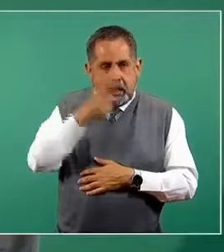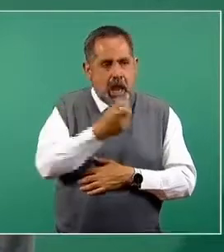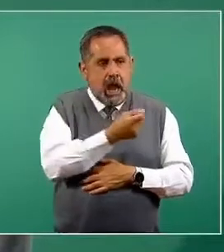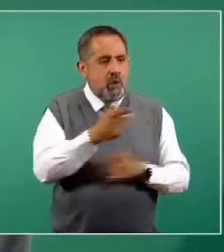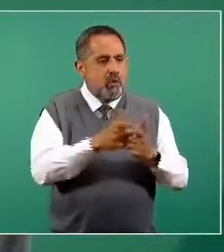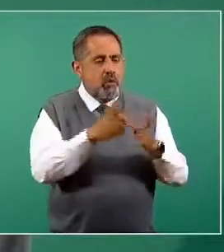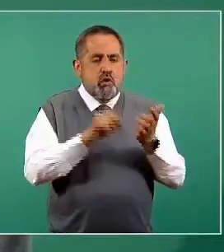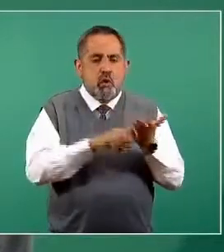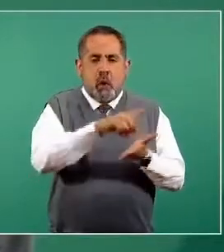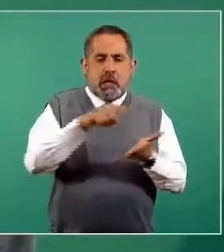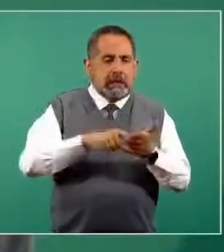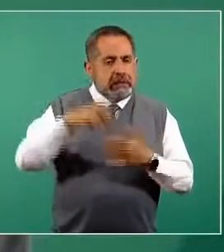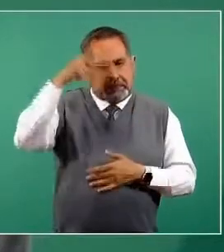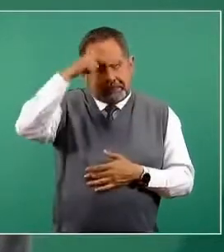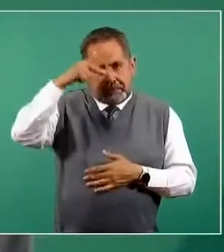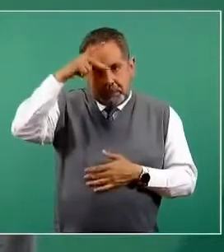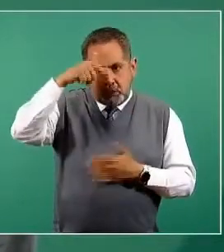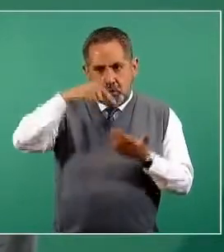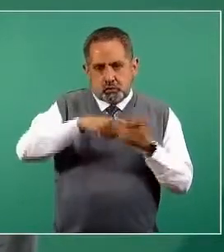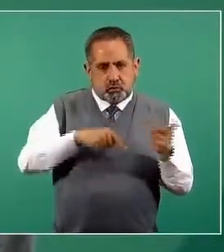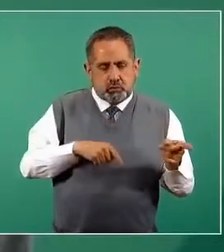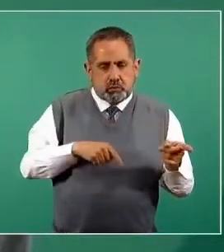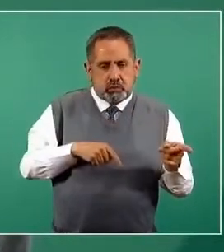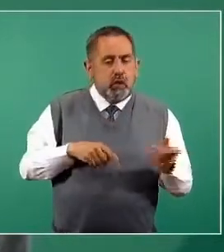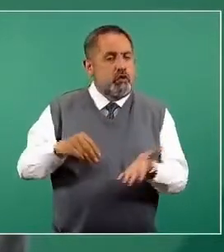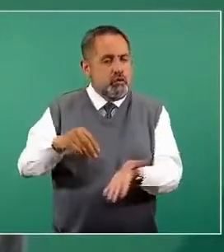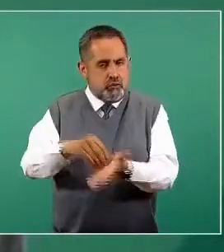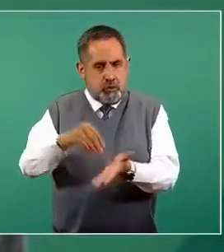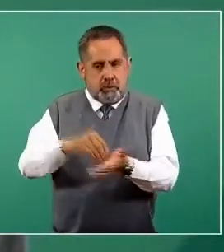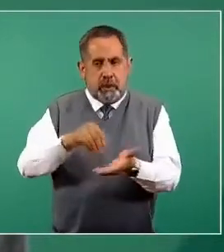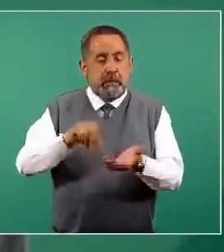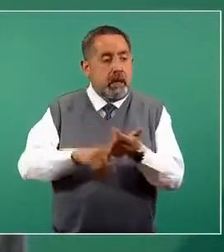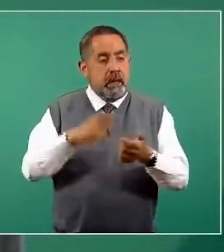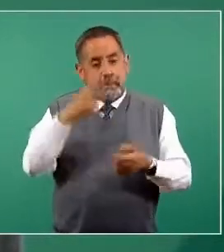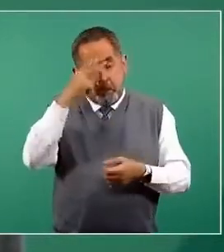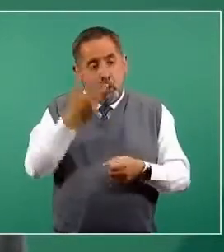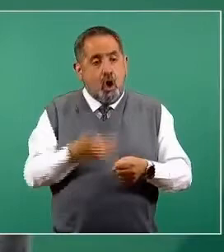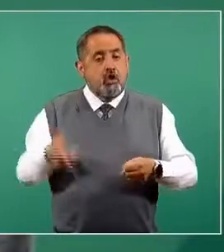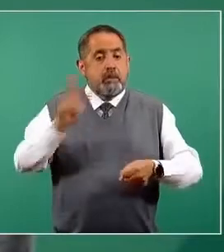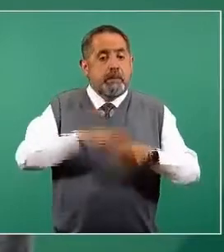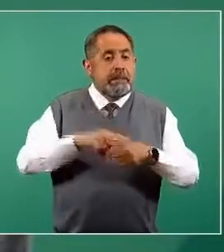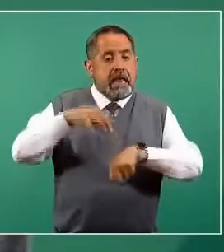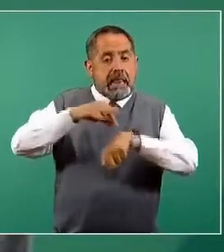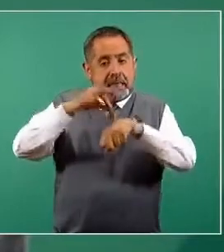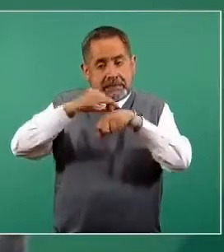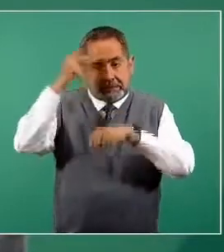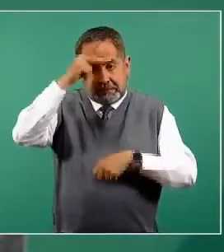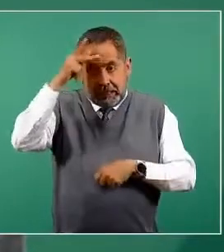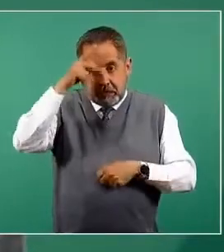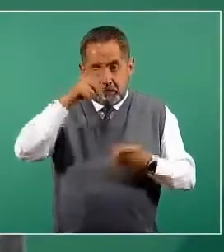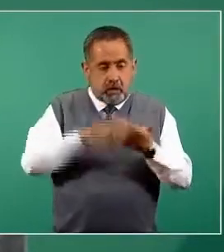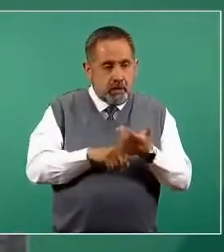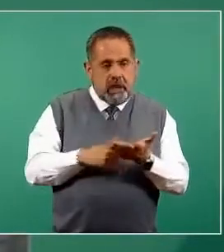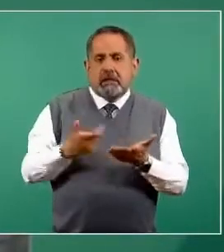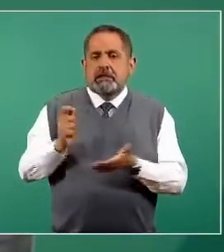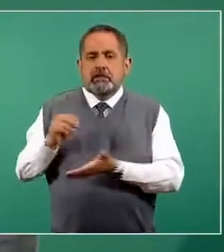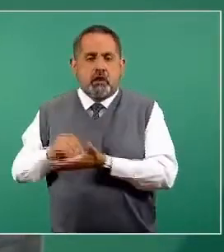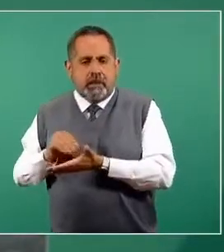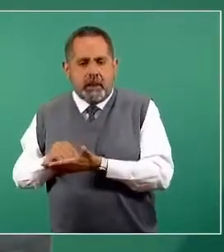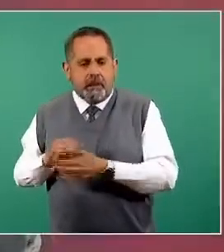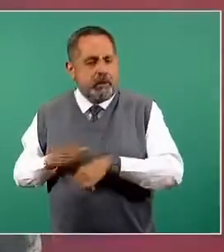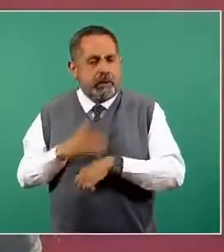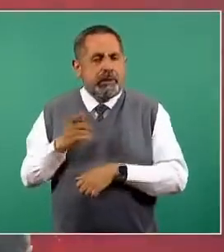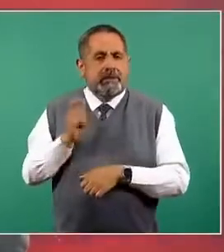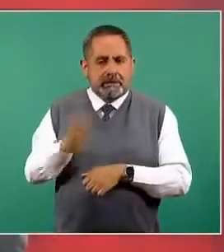atención psiquiátrica. Todavía tenemos en México hospitales psiquiátricos. Cuando enfatizo el todavía es